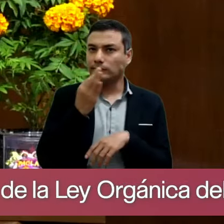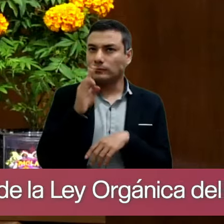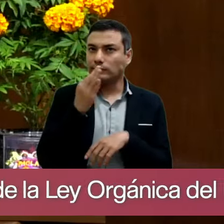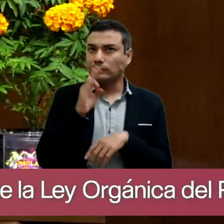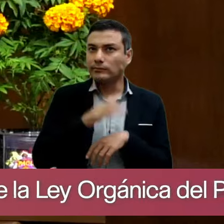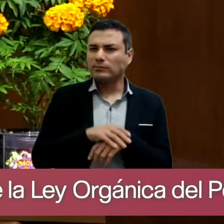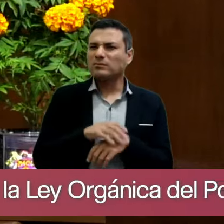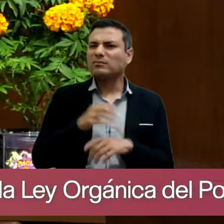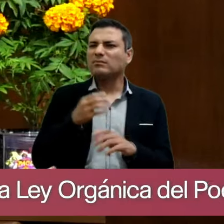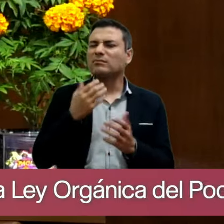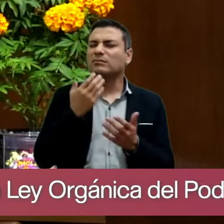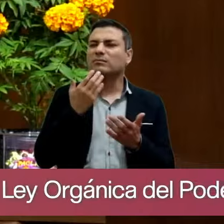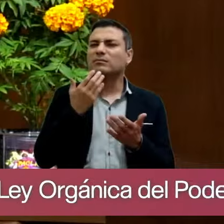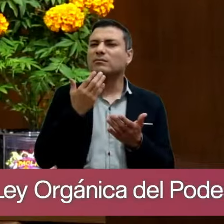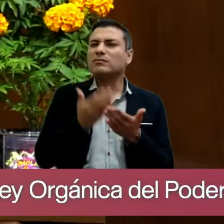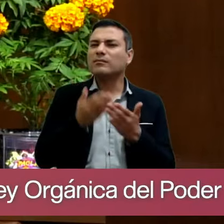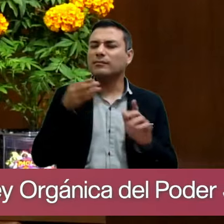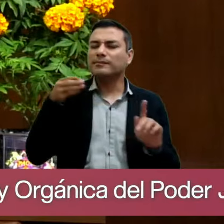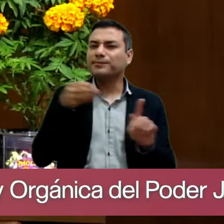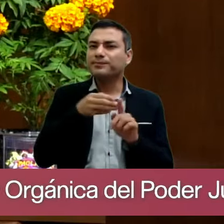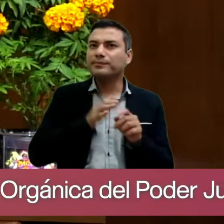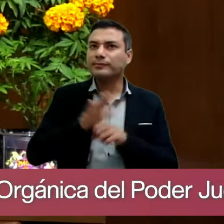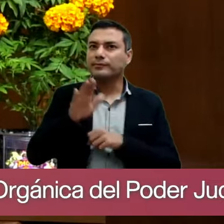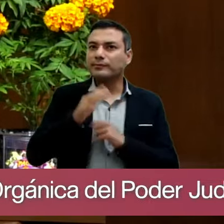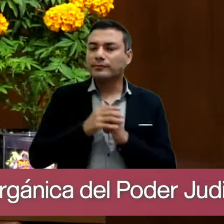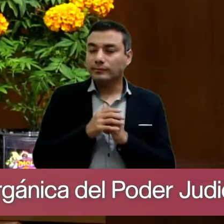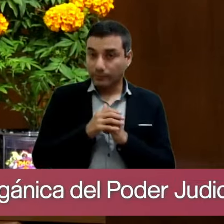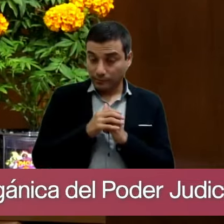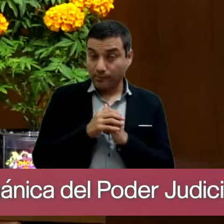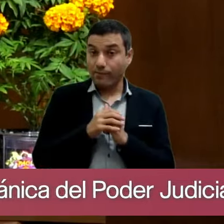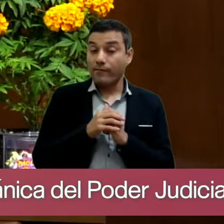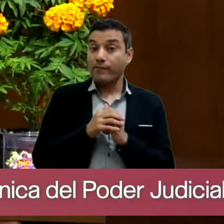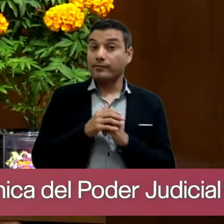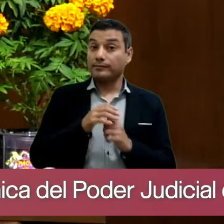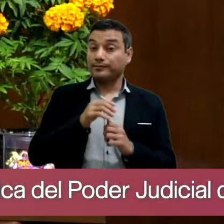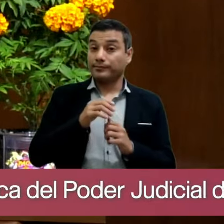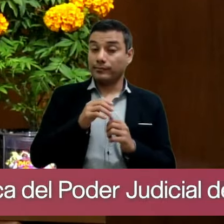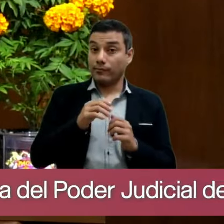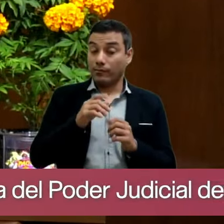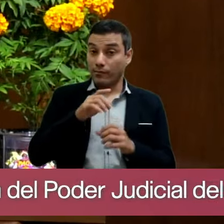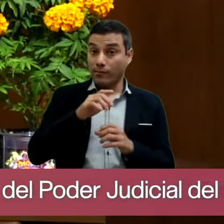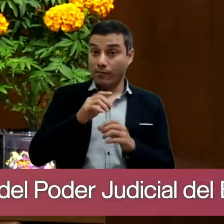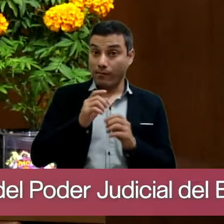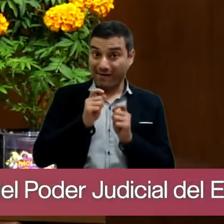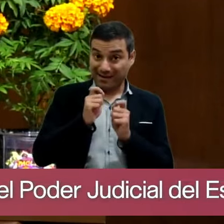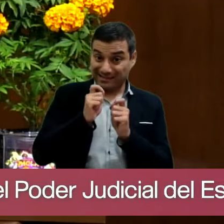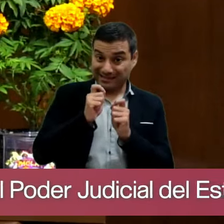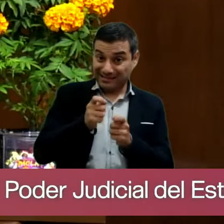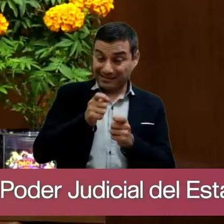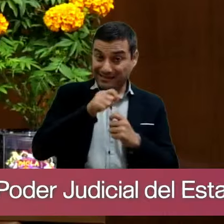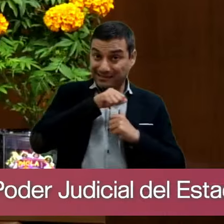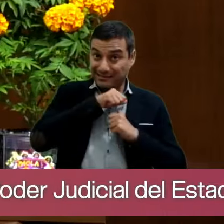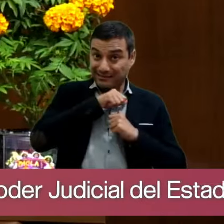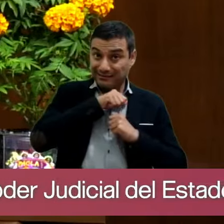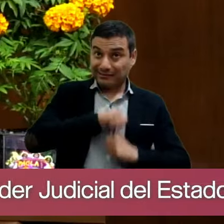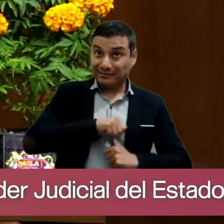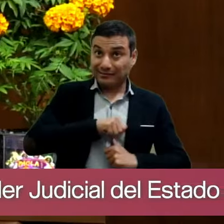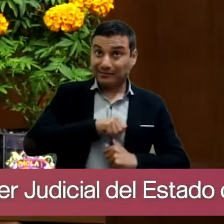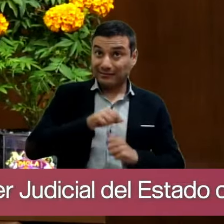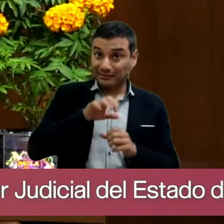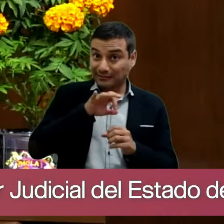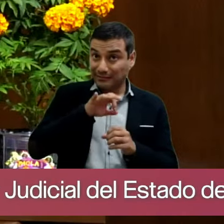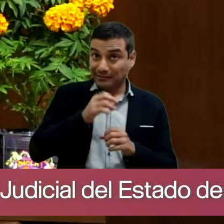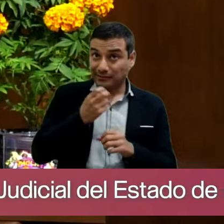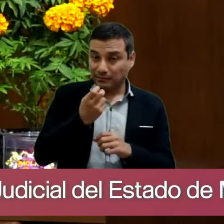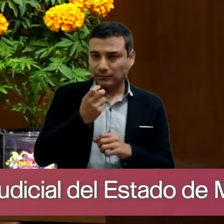el objetivo de evitar que en los cargos de elección popular existan estas